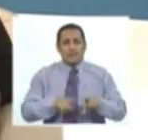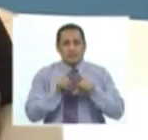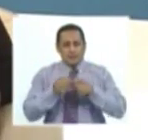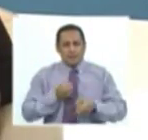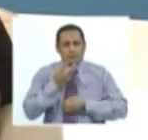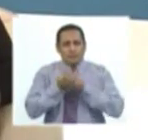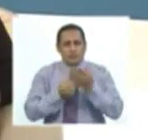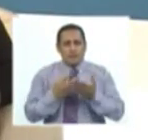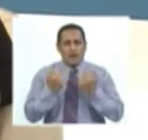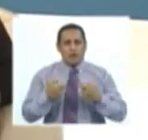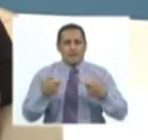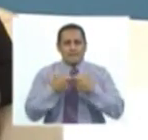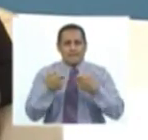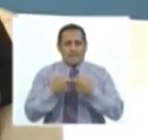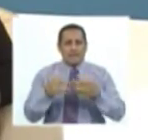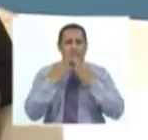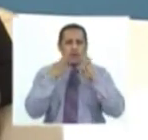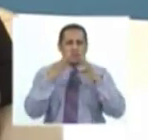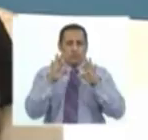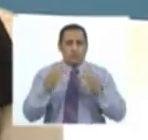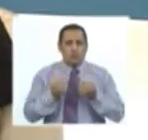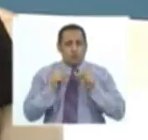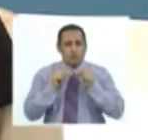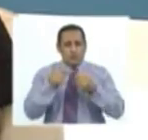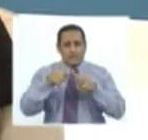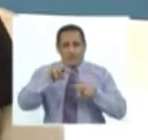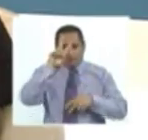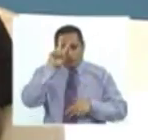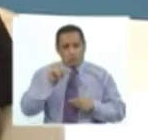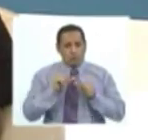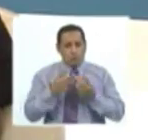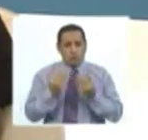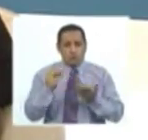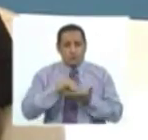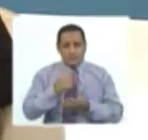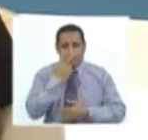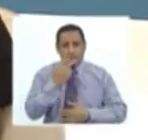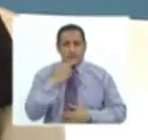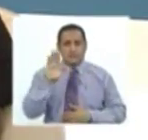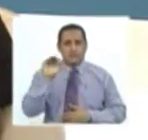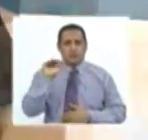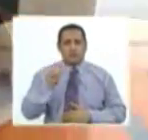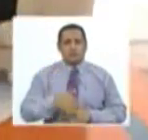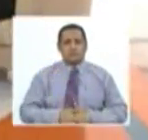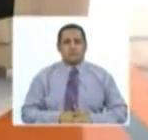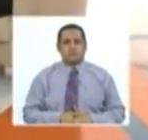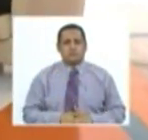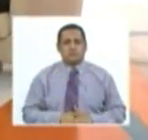llegar a nuestras cuentas en las redes sociales. Continúen TV Perú, mucho más que ver. Chao, chao.